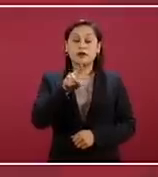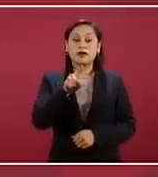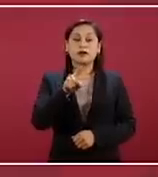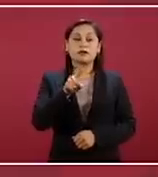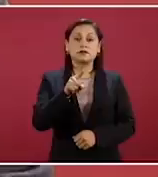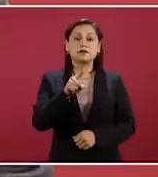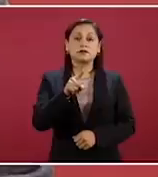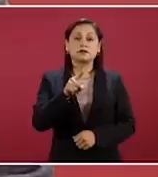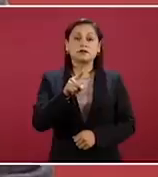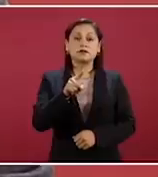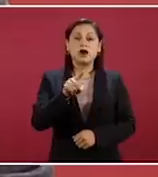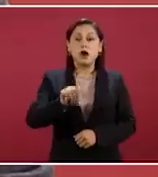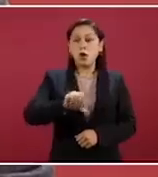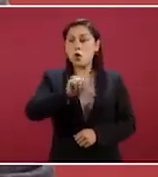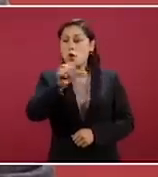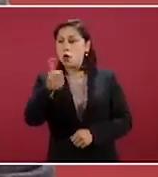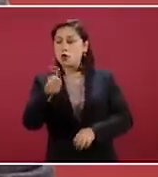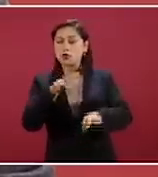que no se miden.